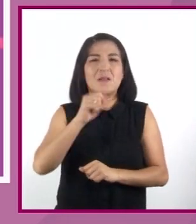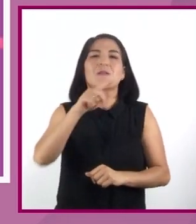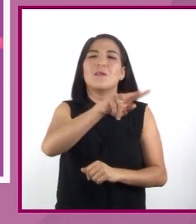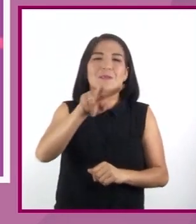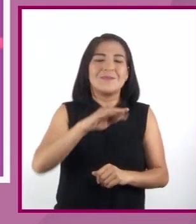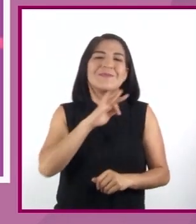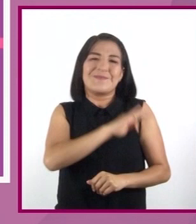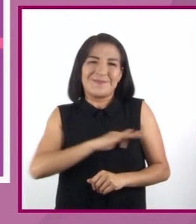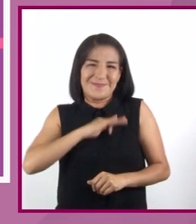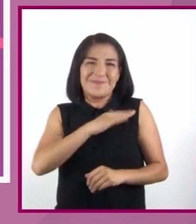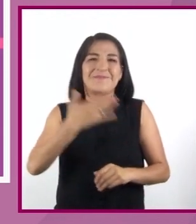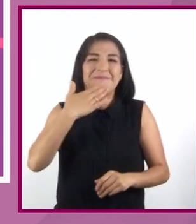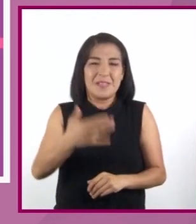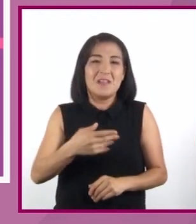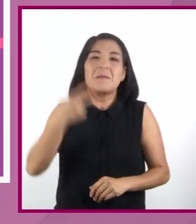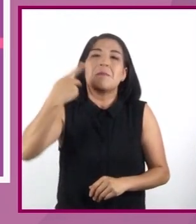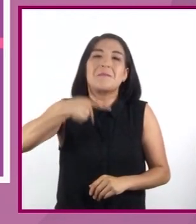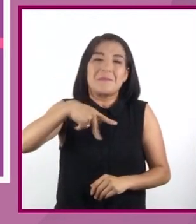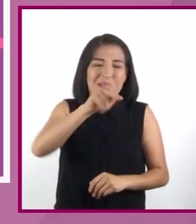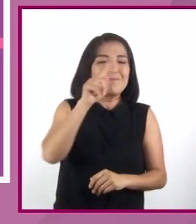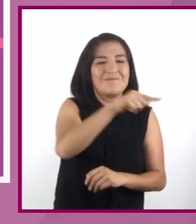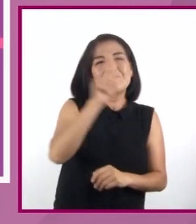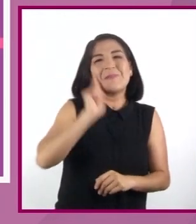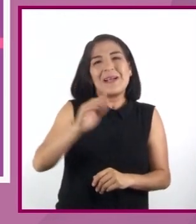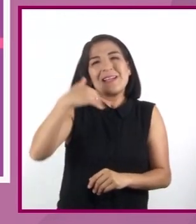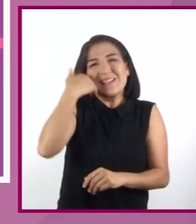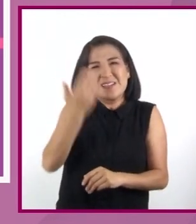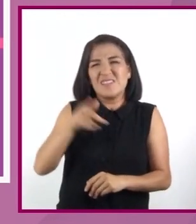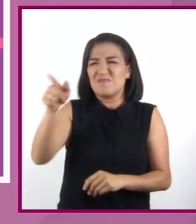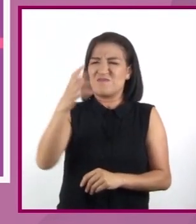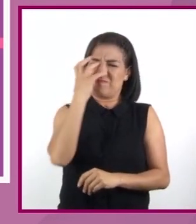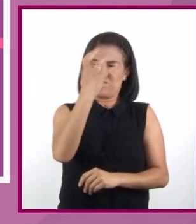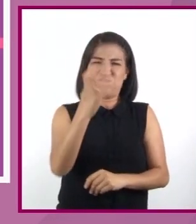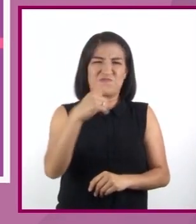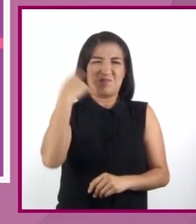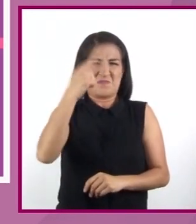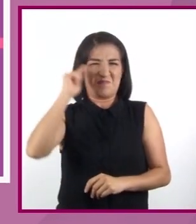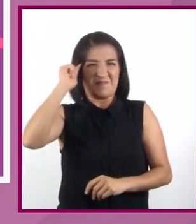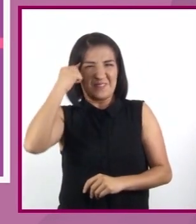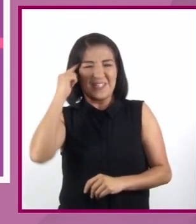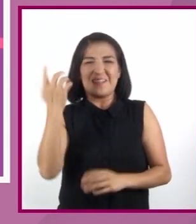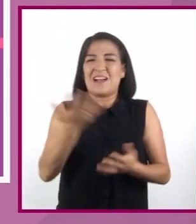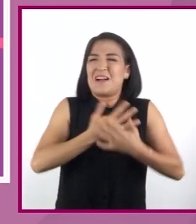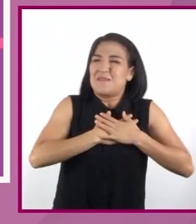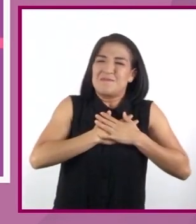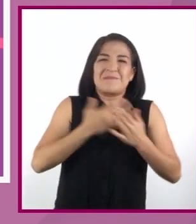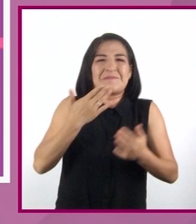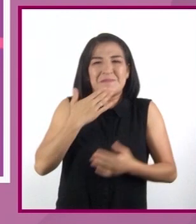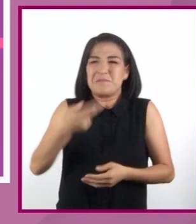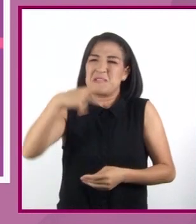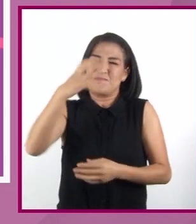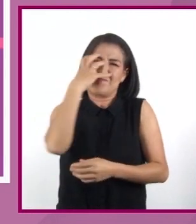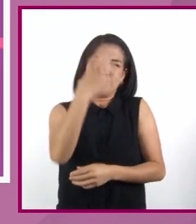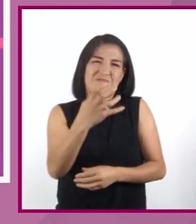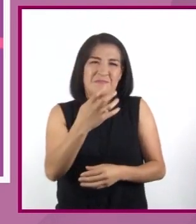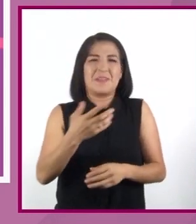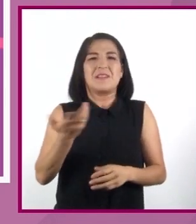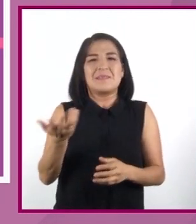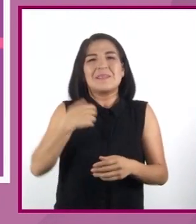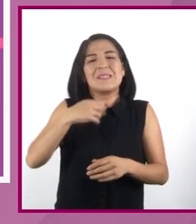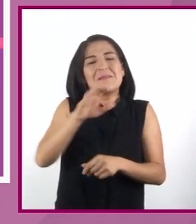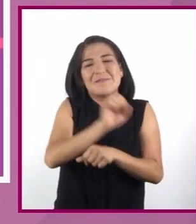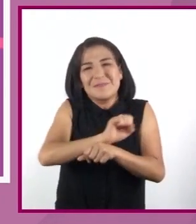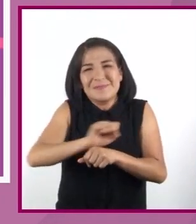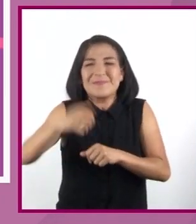especial. Sin duda, hubiera ella deseado menos severidad en ese rígido cielo de amor, más expansiva e incauta